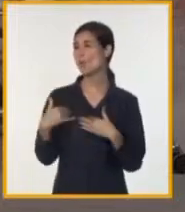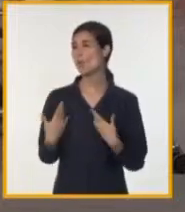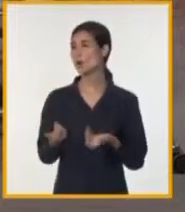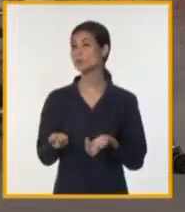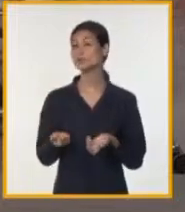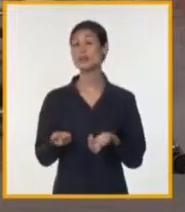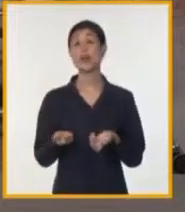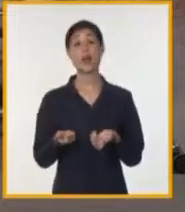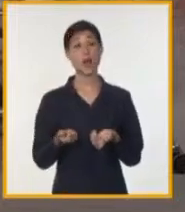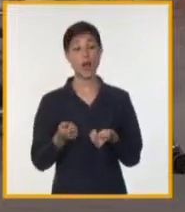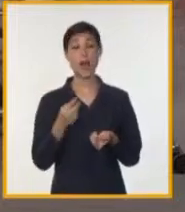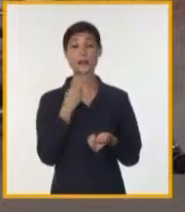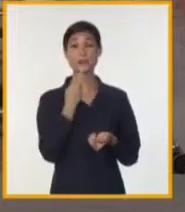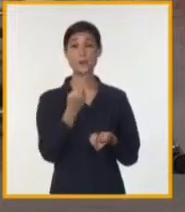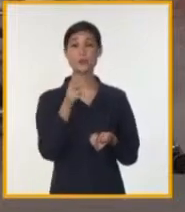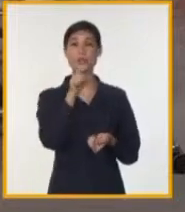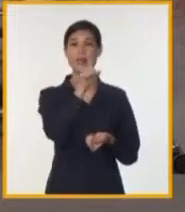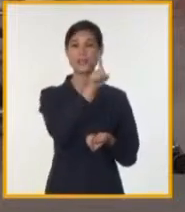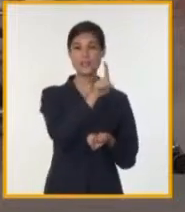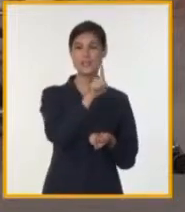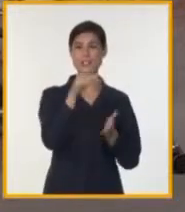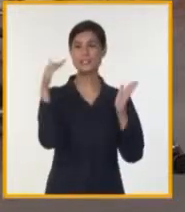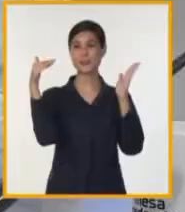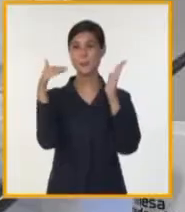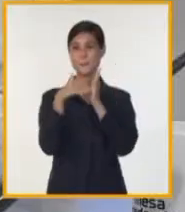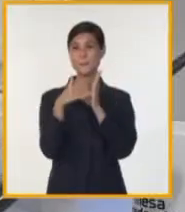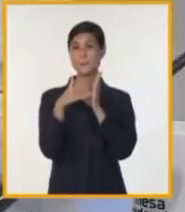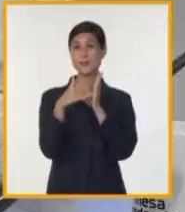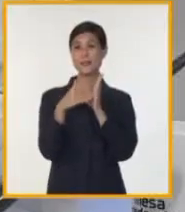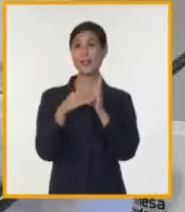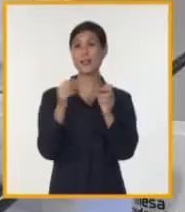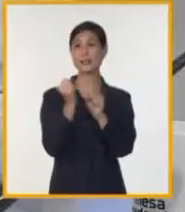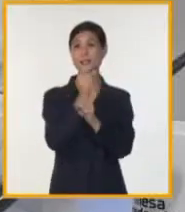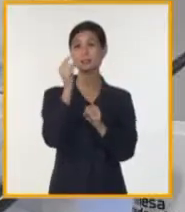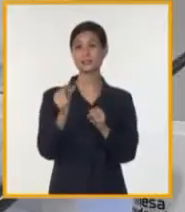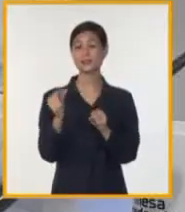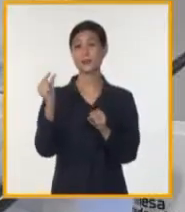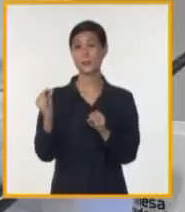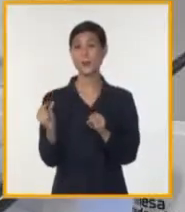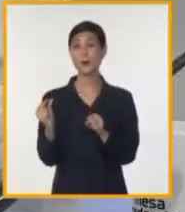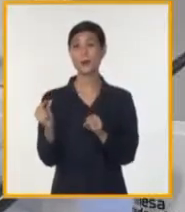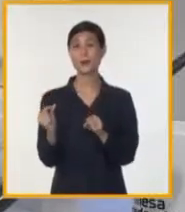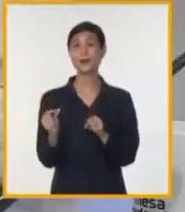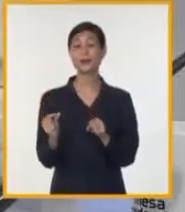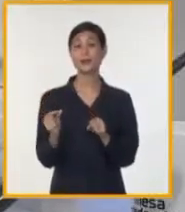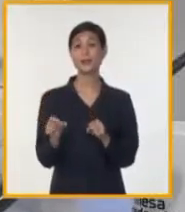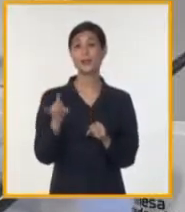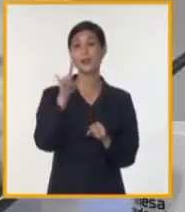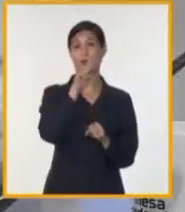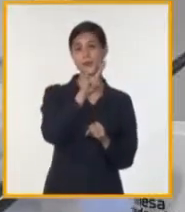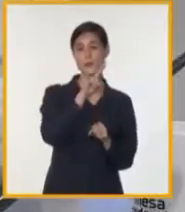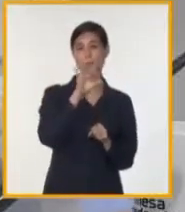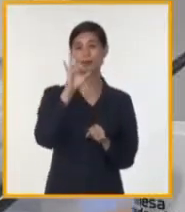16.487 trabajadores y cuenta con 12.298 medios automotores, entre